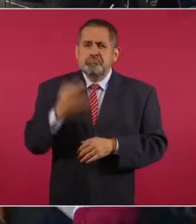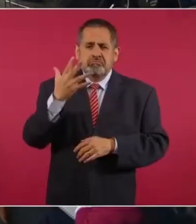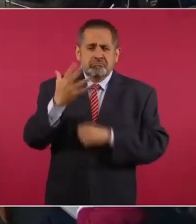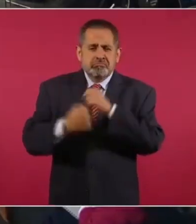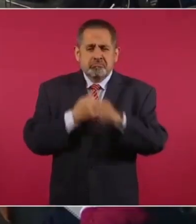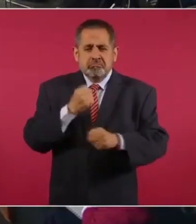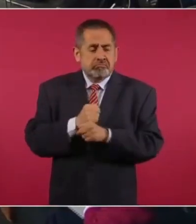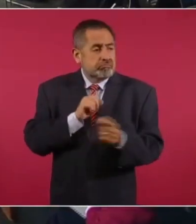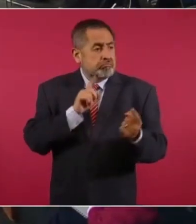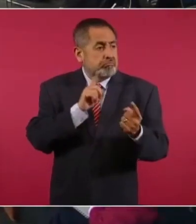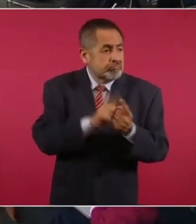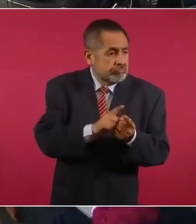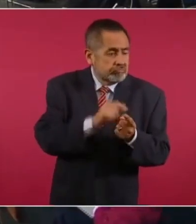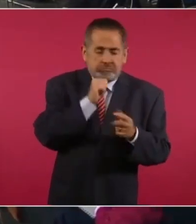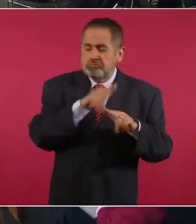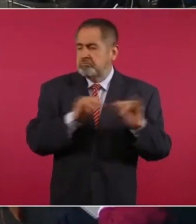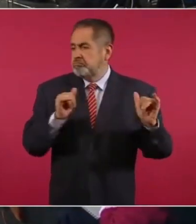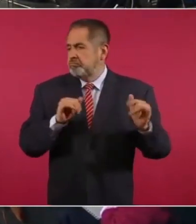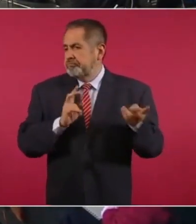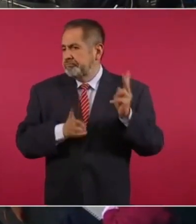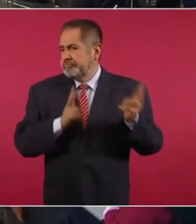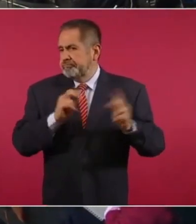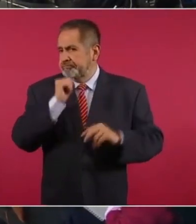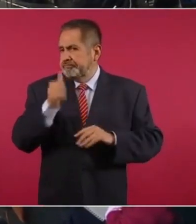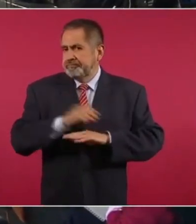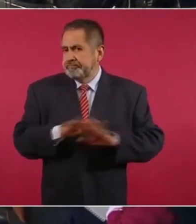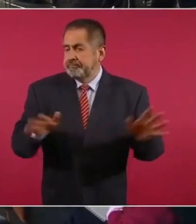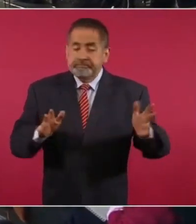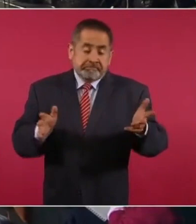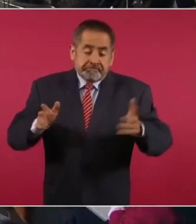años, no cruzo palabras con él.